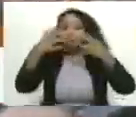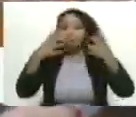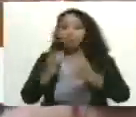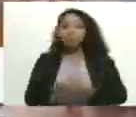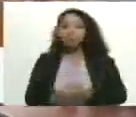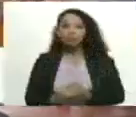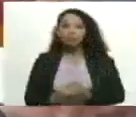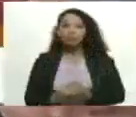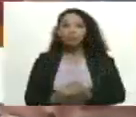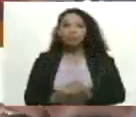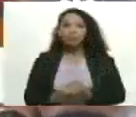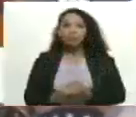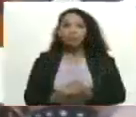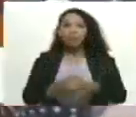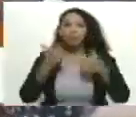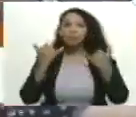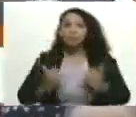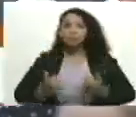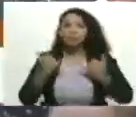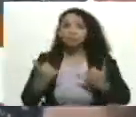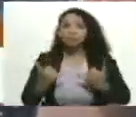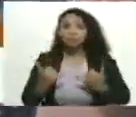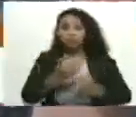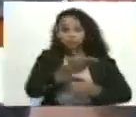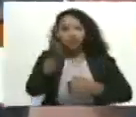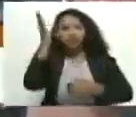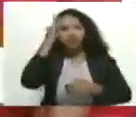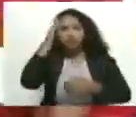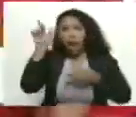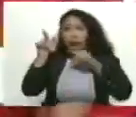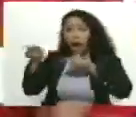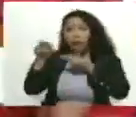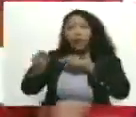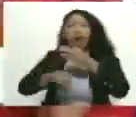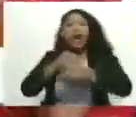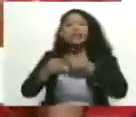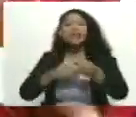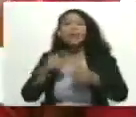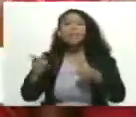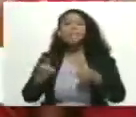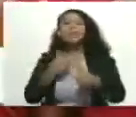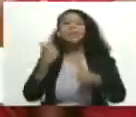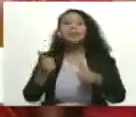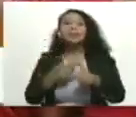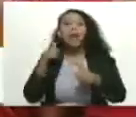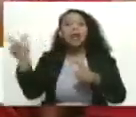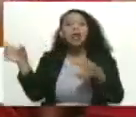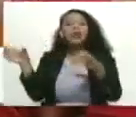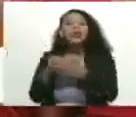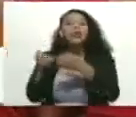Ahora, ustedes saben que ellos están en una cosa que llaman primaria, es un sector de ellos, ¿va?